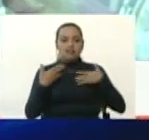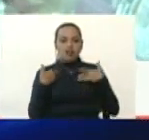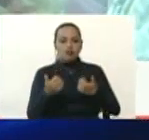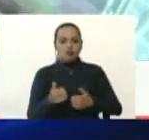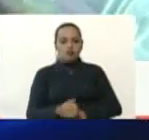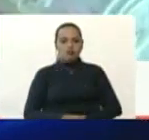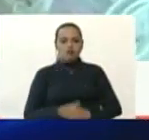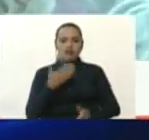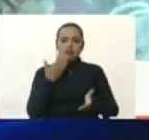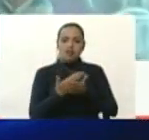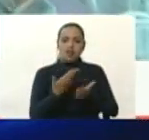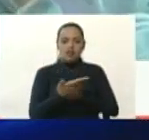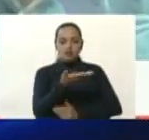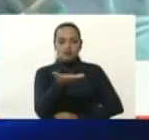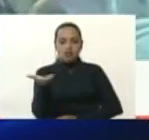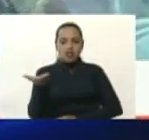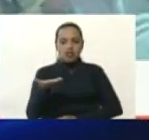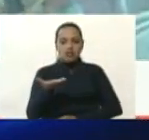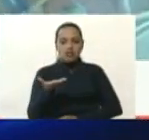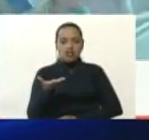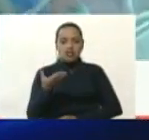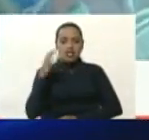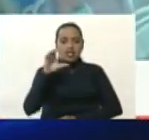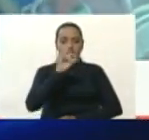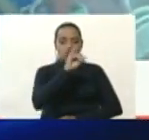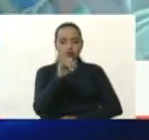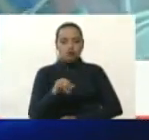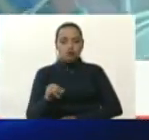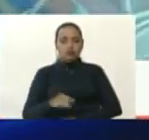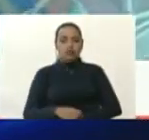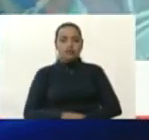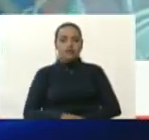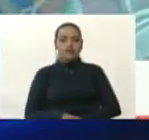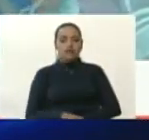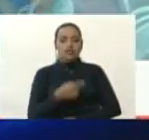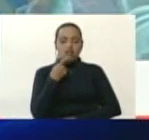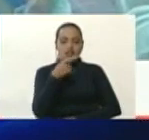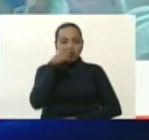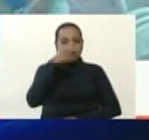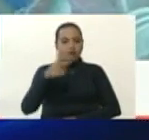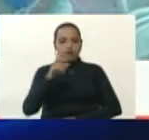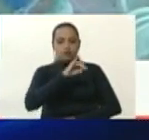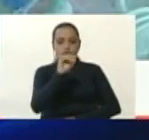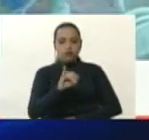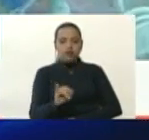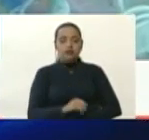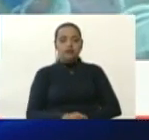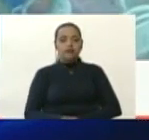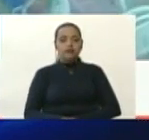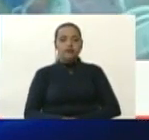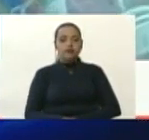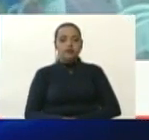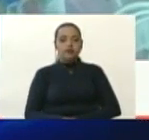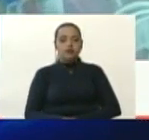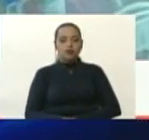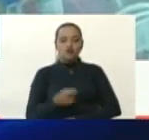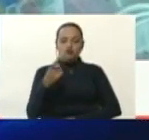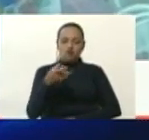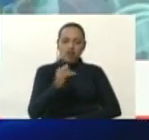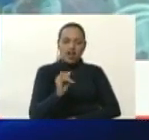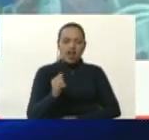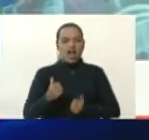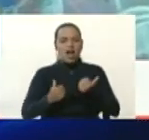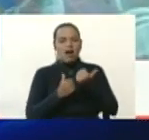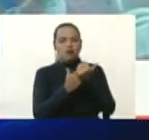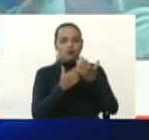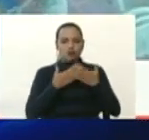doy las gracias a ustedes allá en Cabima y en el Zulia. Y le digo al pueblo del Zulia, cuenten conmigo,